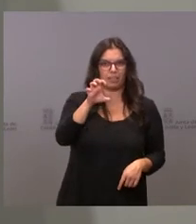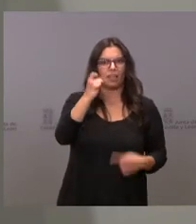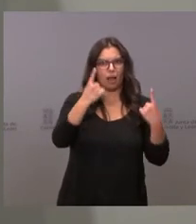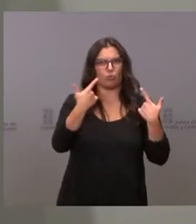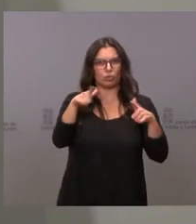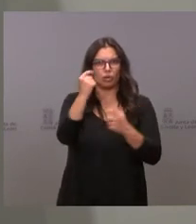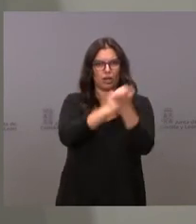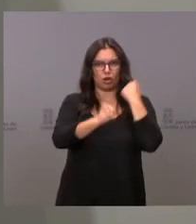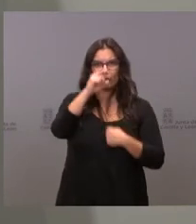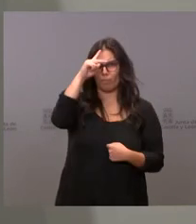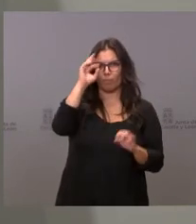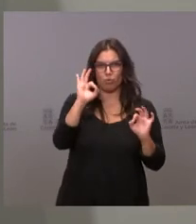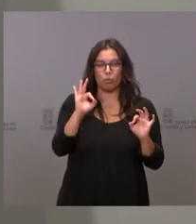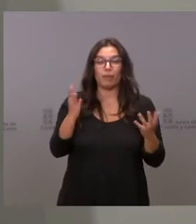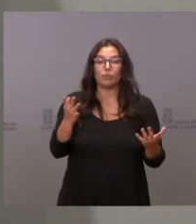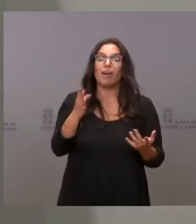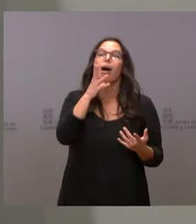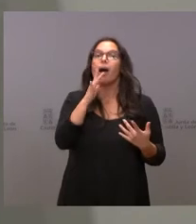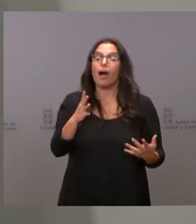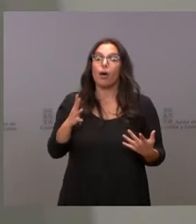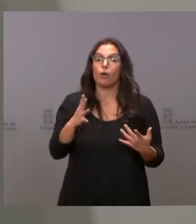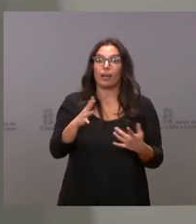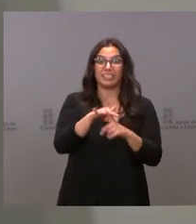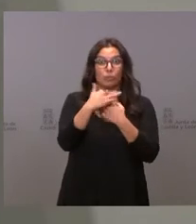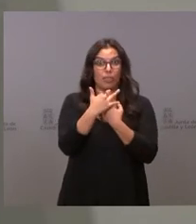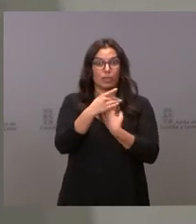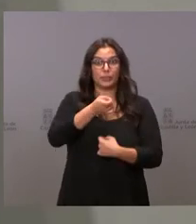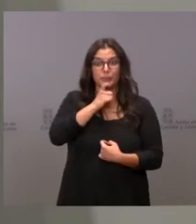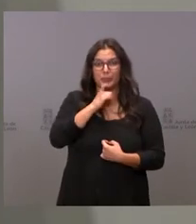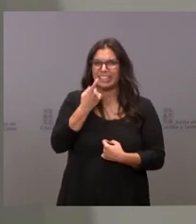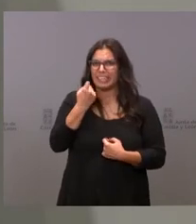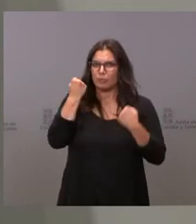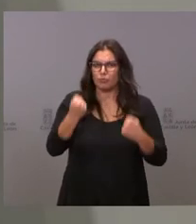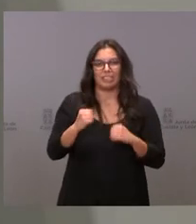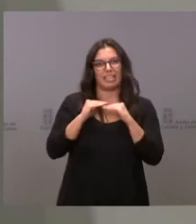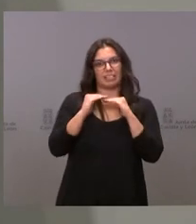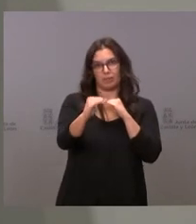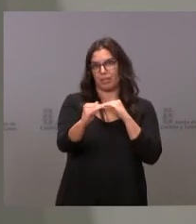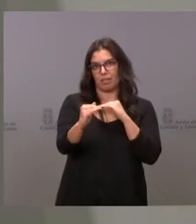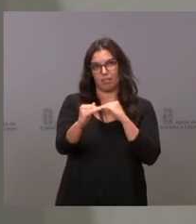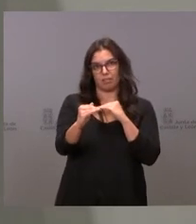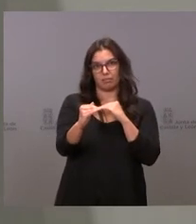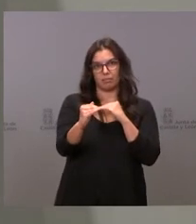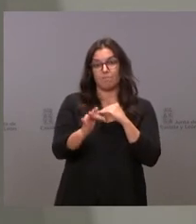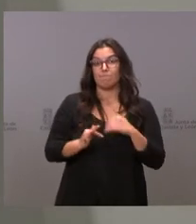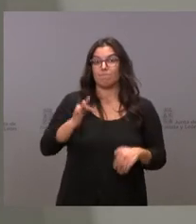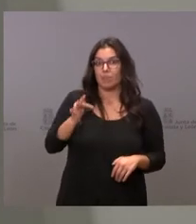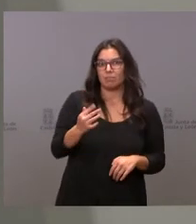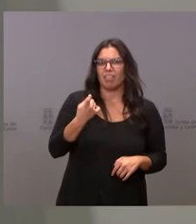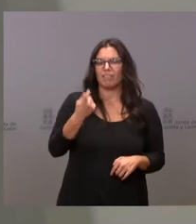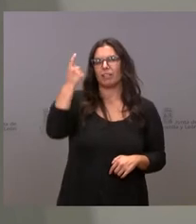económicos, y lo que necesitamos en una circunstancia como esta, más que nunca, es estabilidad y unos